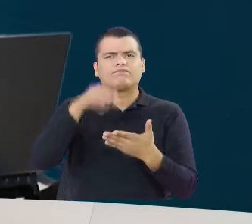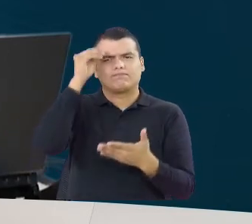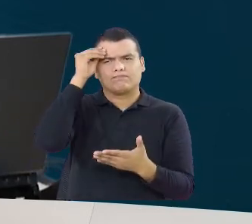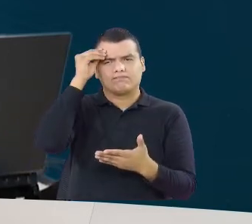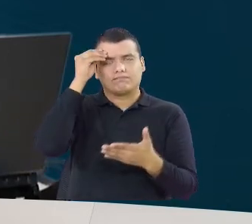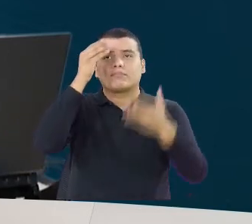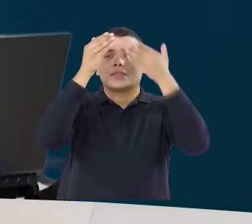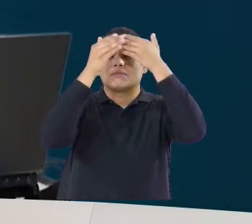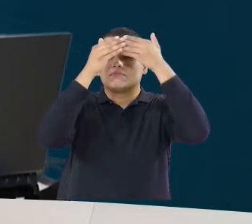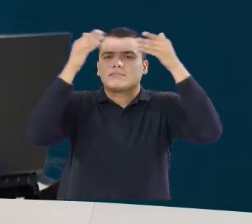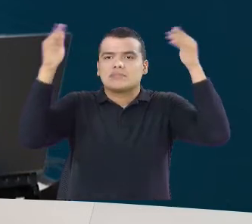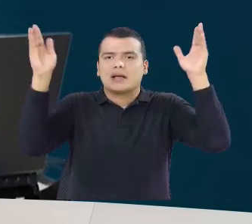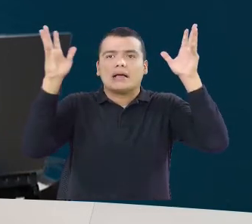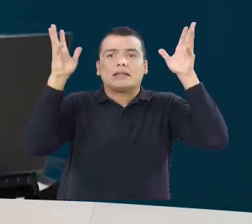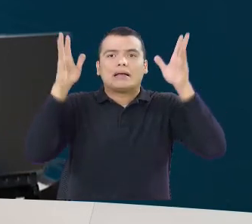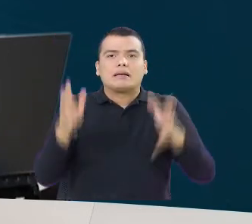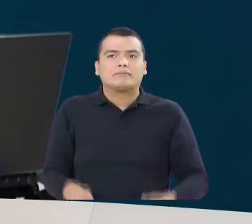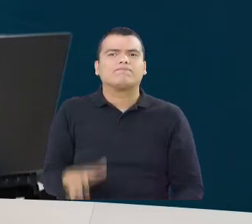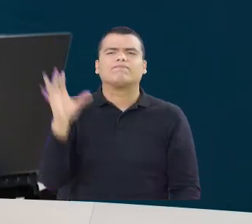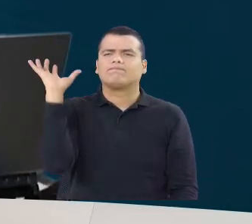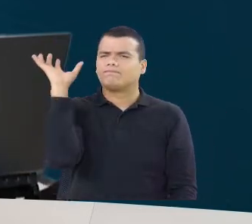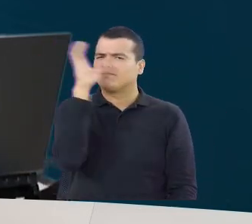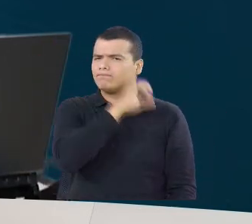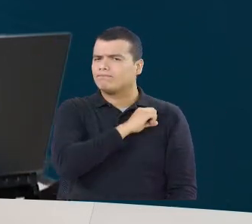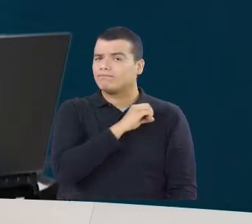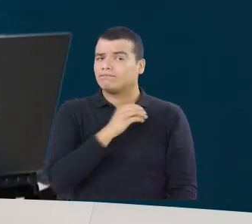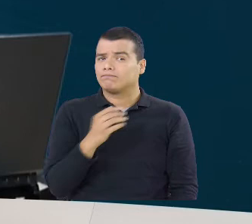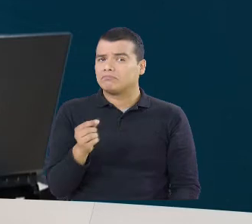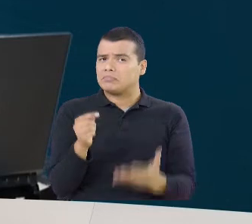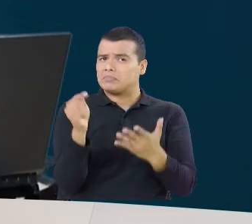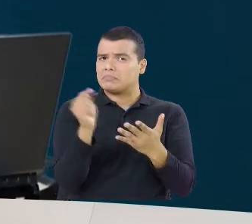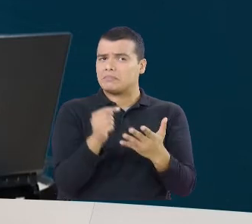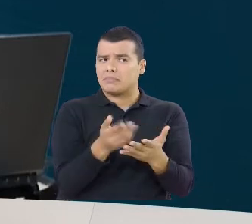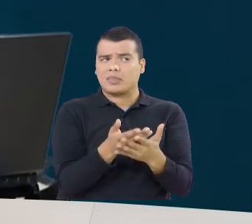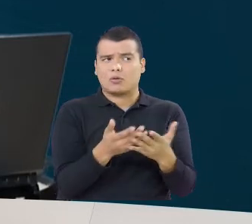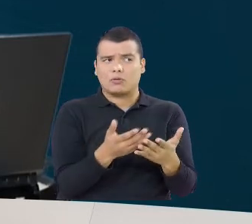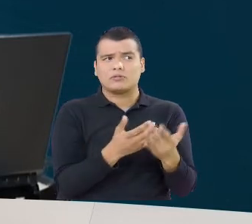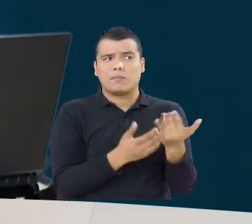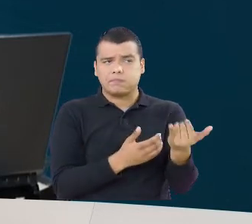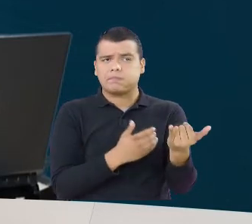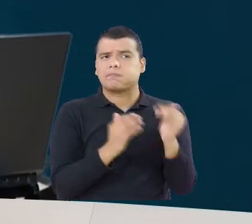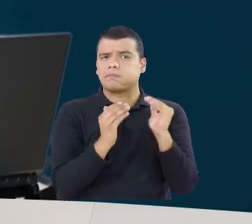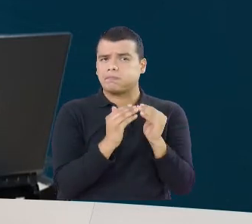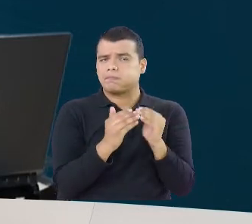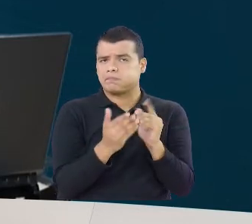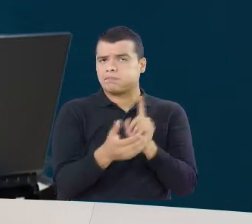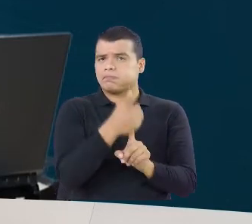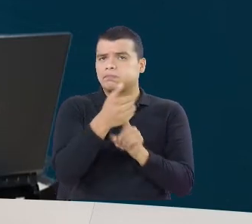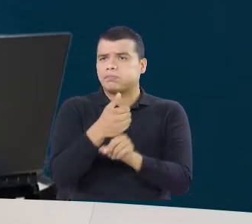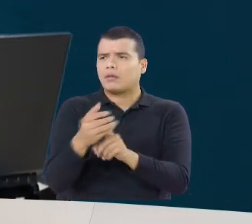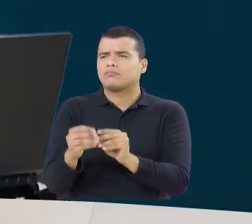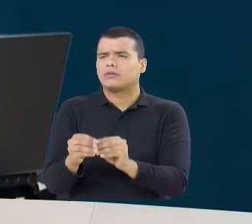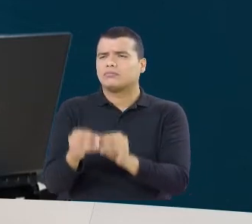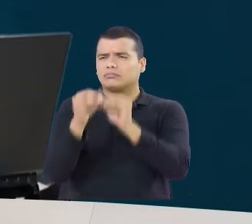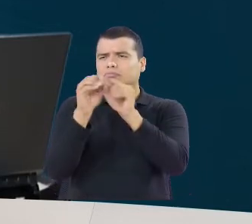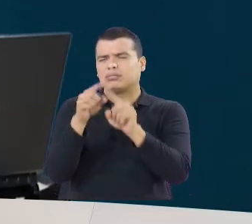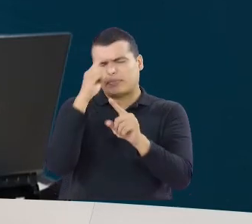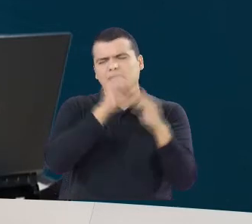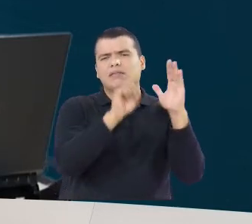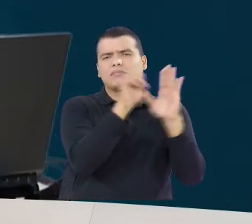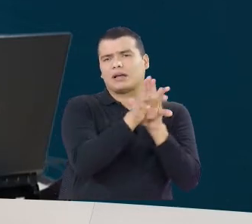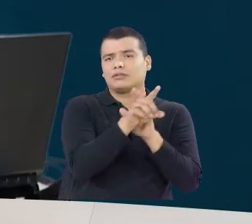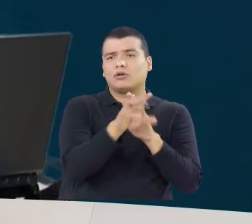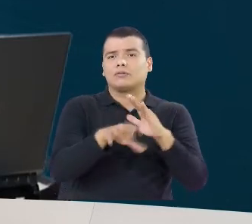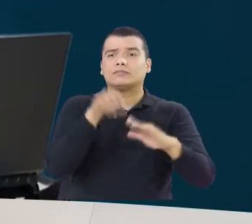abran su mente y vean que con cosas que tienen en su casa, en vez de desecharlas, creen cosas con ellas. Un computador cualquiera tiene